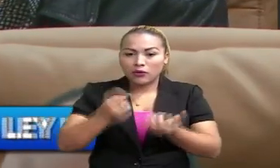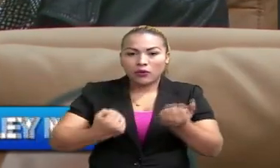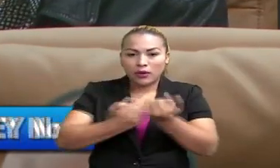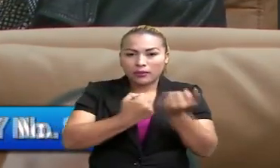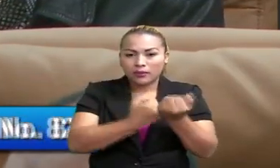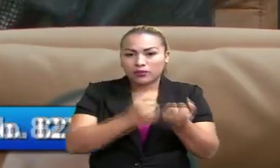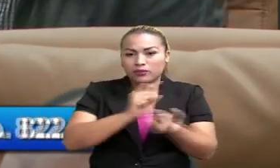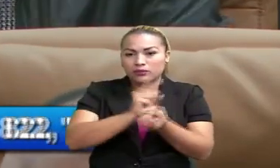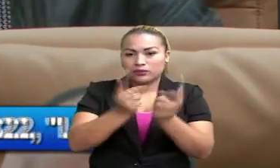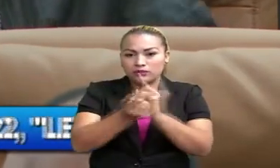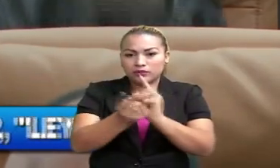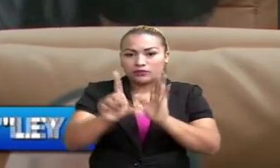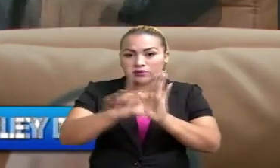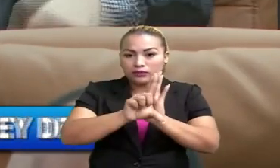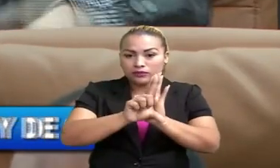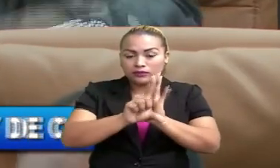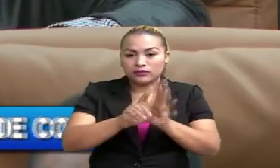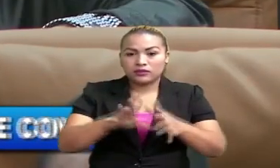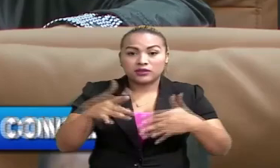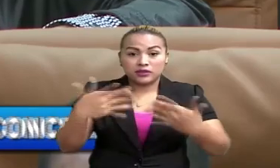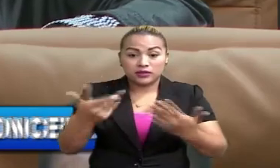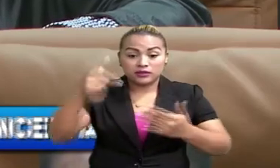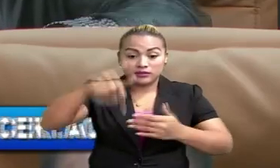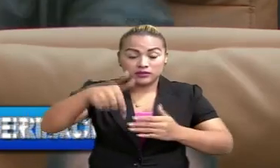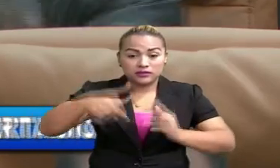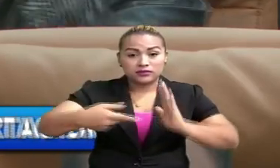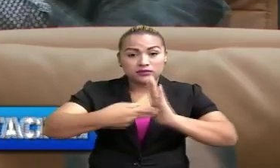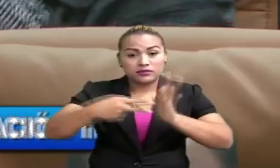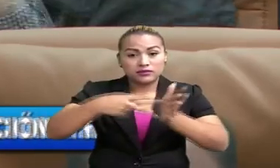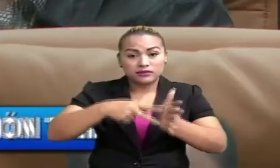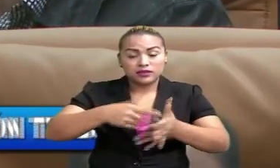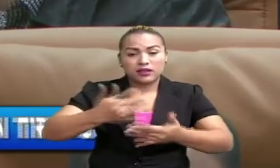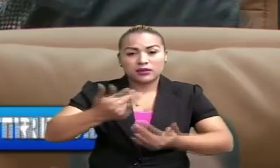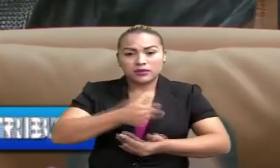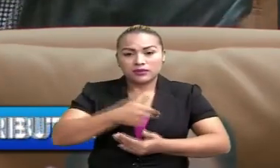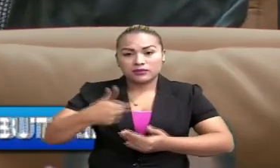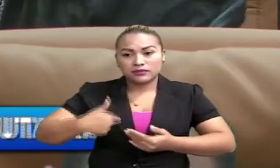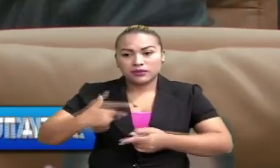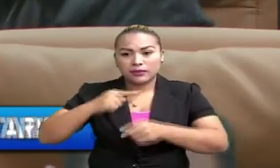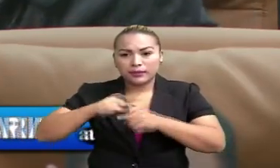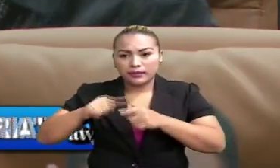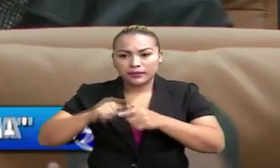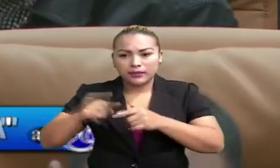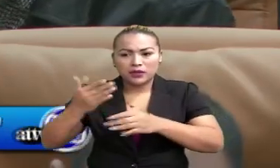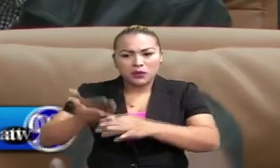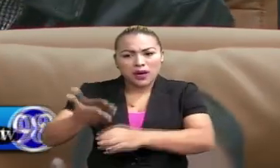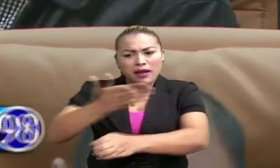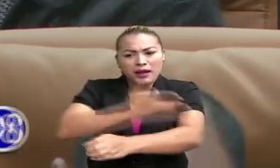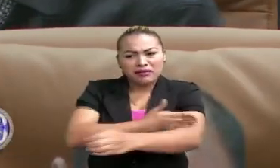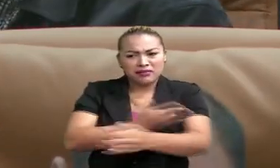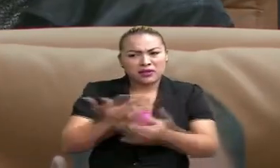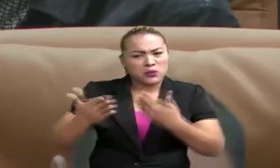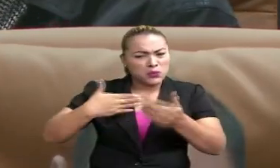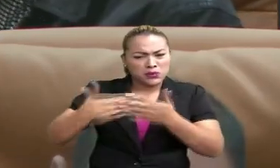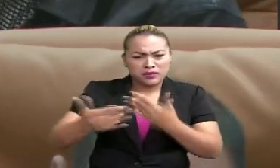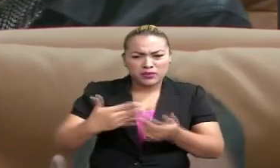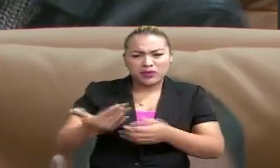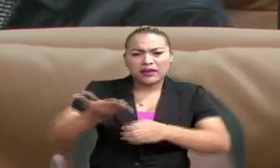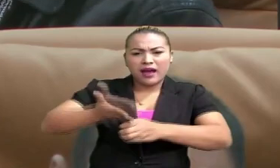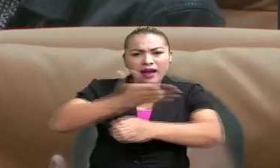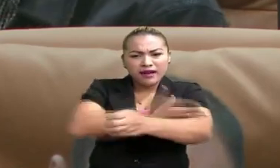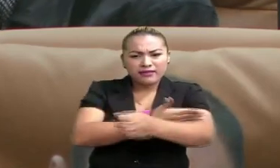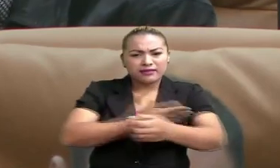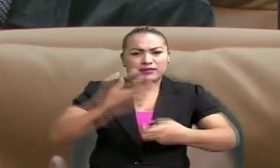eso? Significa hacer pagar por los platos rotos consecuencias, y aunque les duela, del golpe de